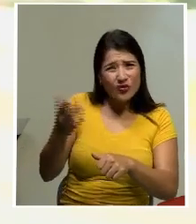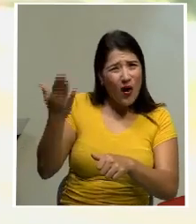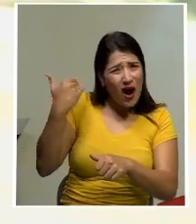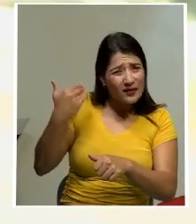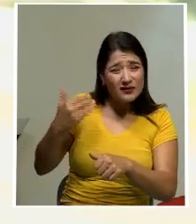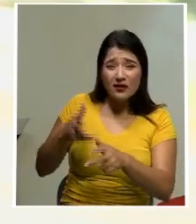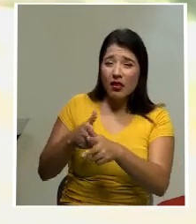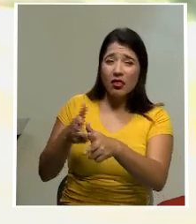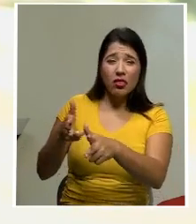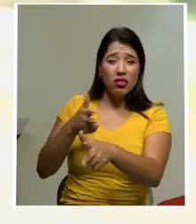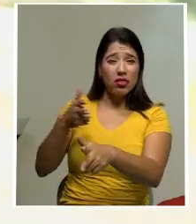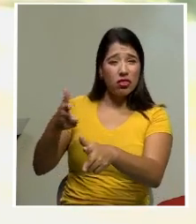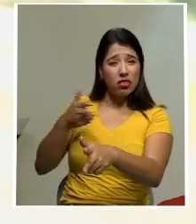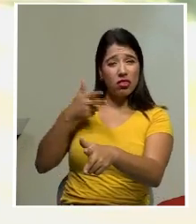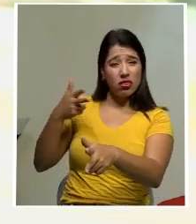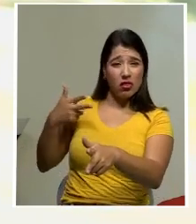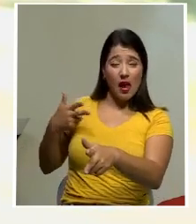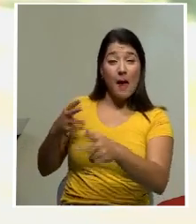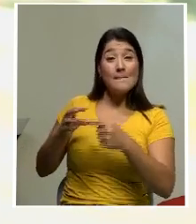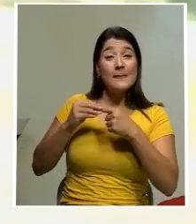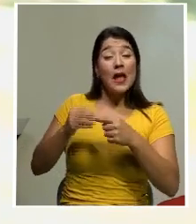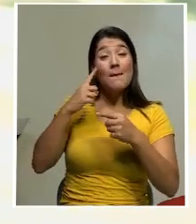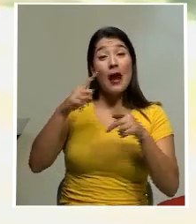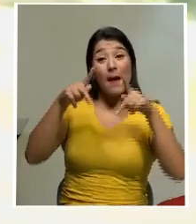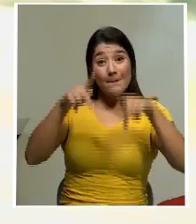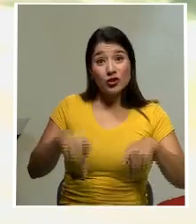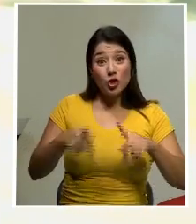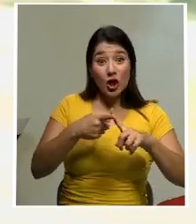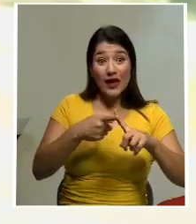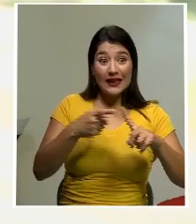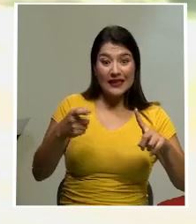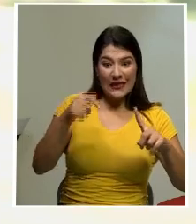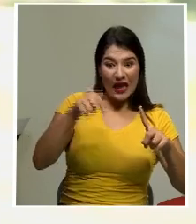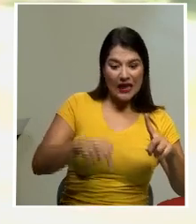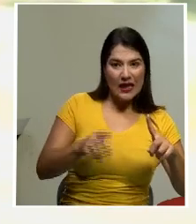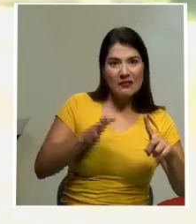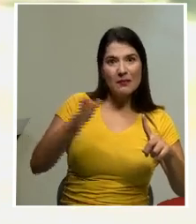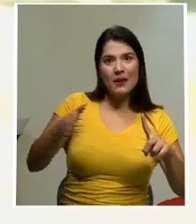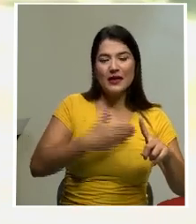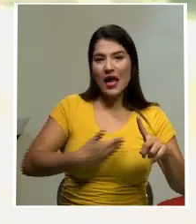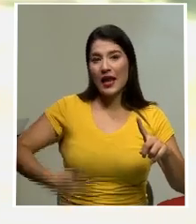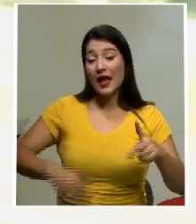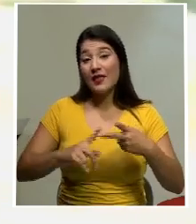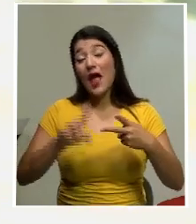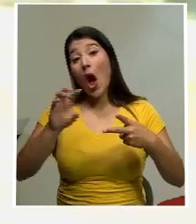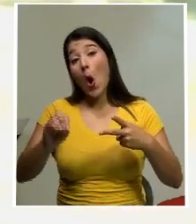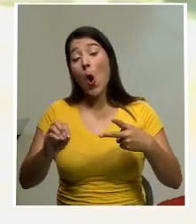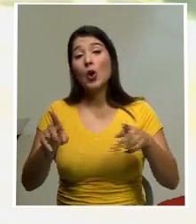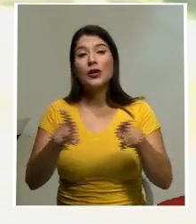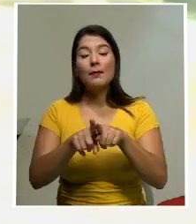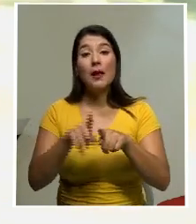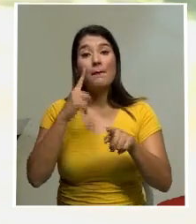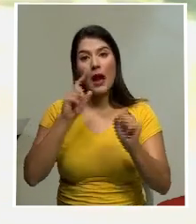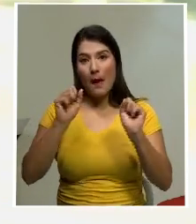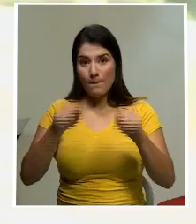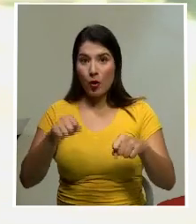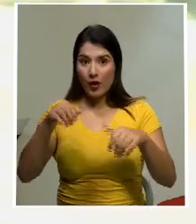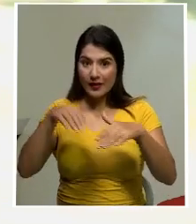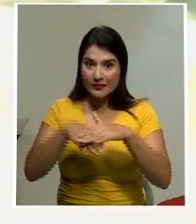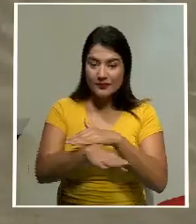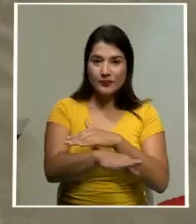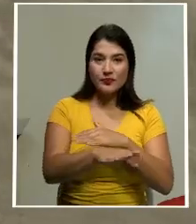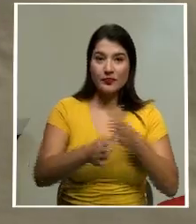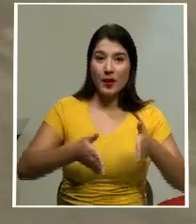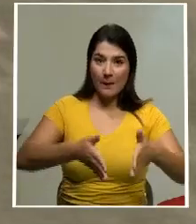botella, sobre todo para las personas que transitaban desde acá hacia Heredia o para incorporarse a la